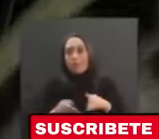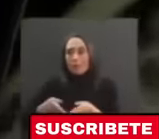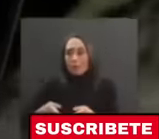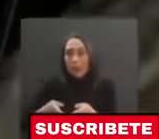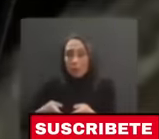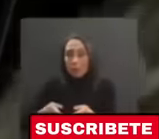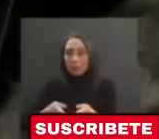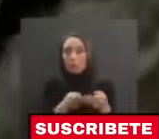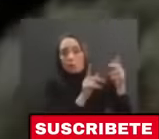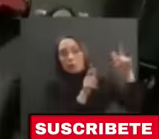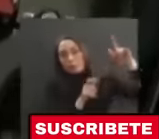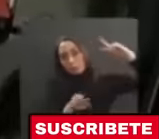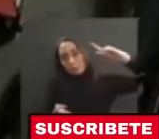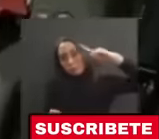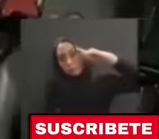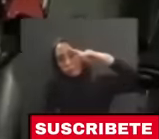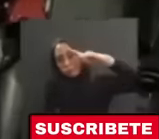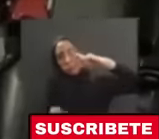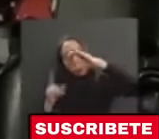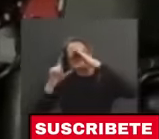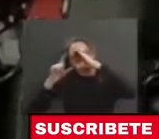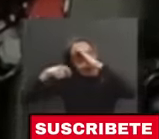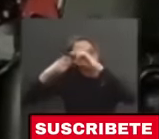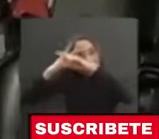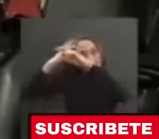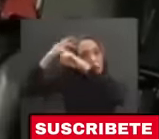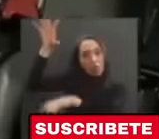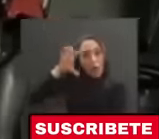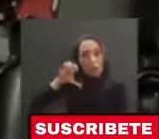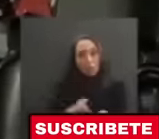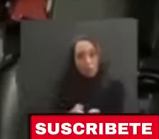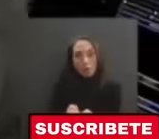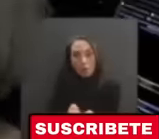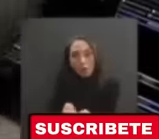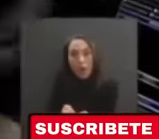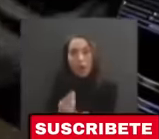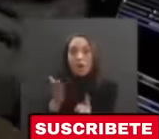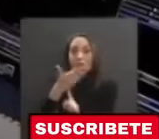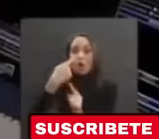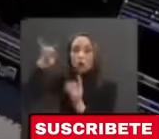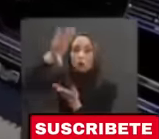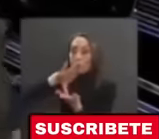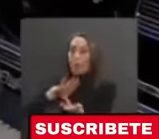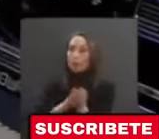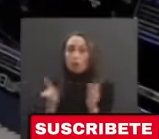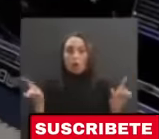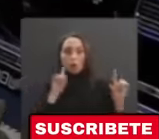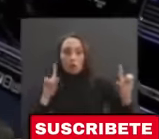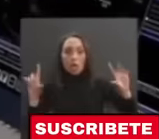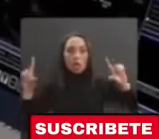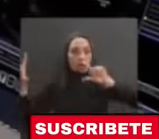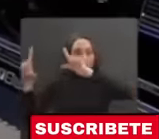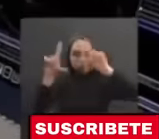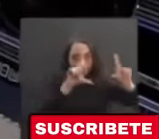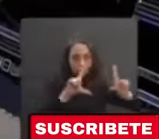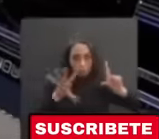que monitorean con radares y cámaras infrarrojo el comportamiento de la flota extranjera. Todos los sensores que nosotros tenemos pueden